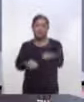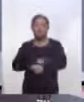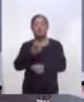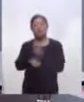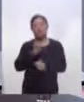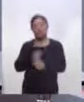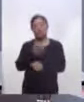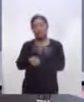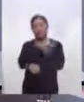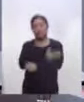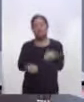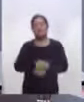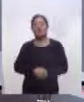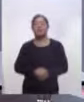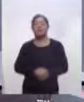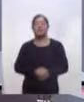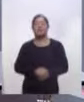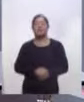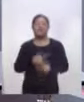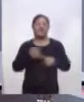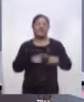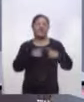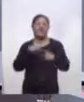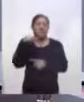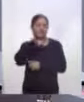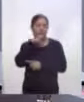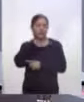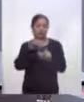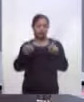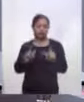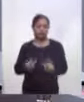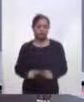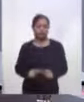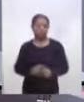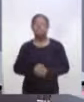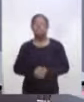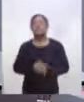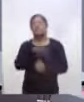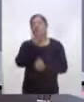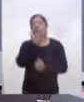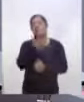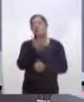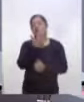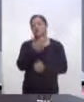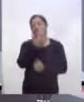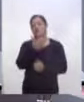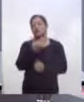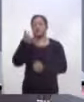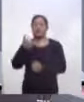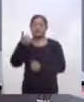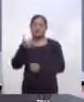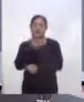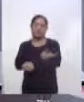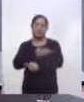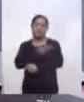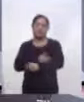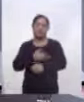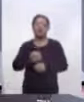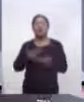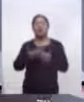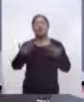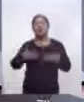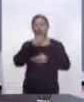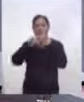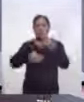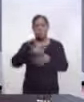invito a que nos acompañe en nuestros diferentes cortes informativos a las 17 y a las 18 horas, nuestra tercera emisión a